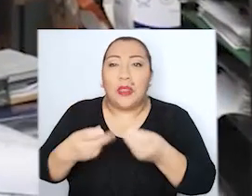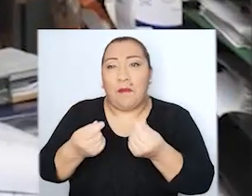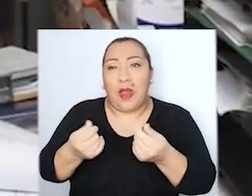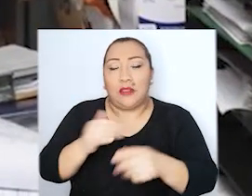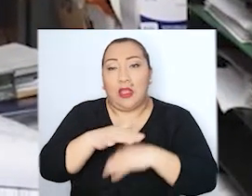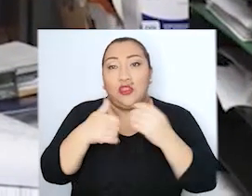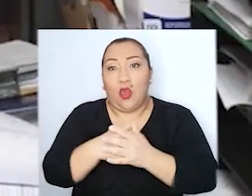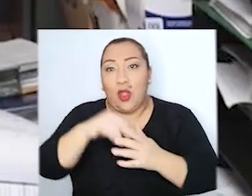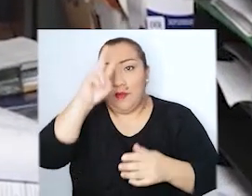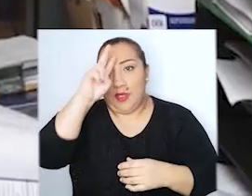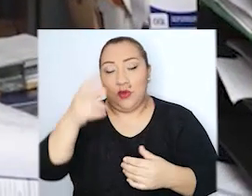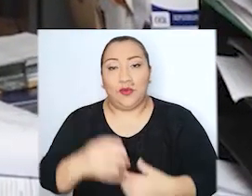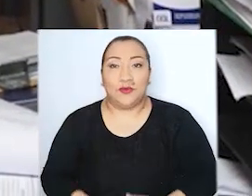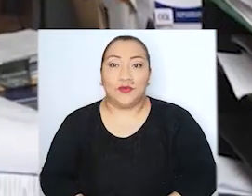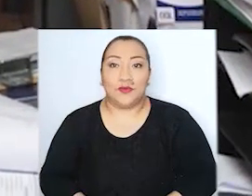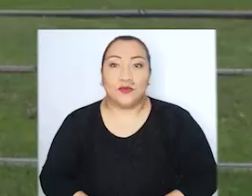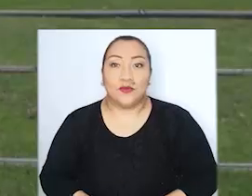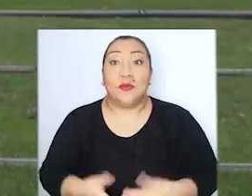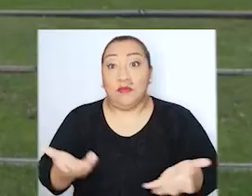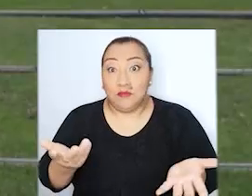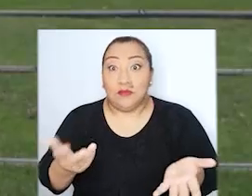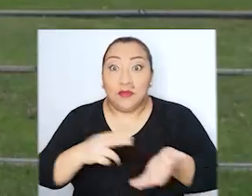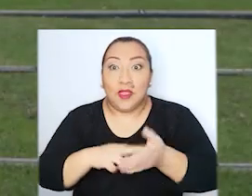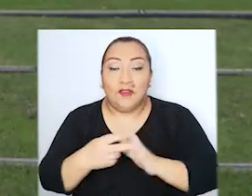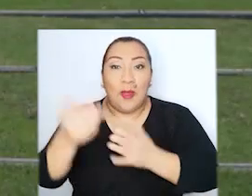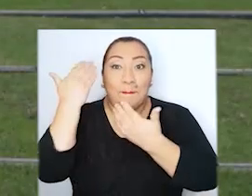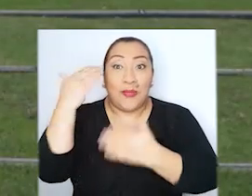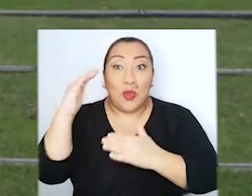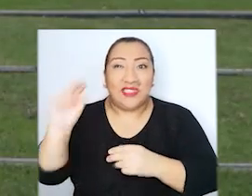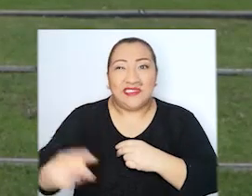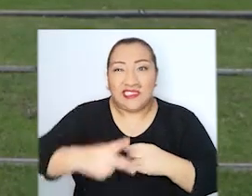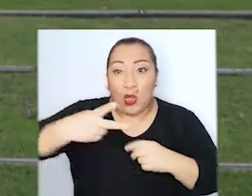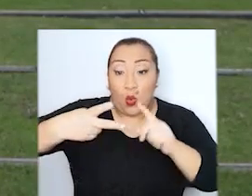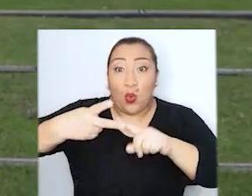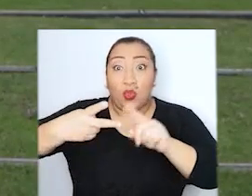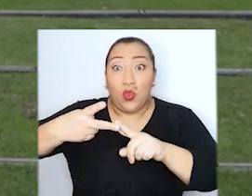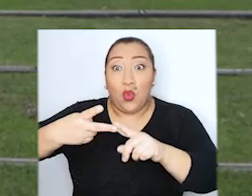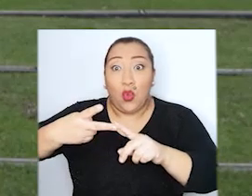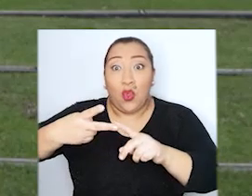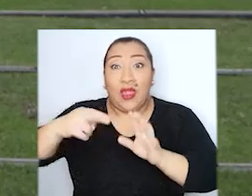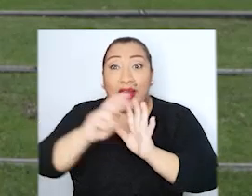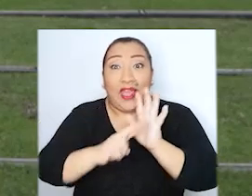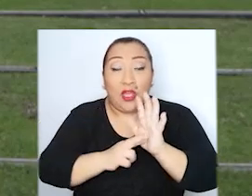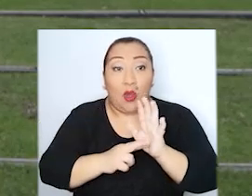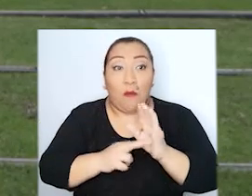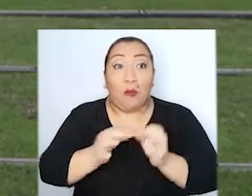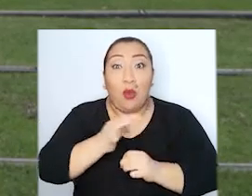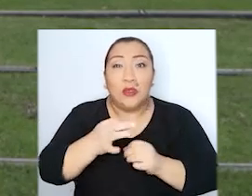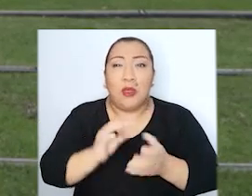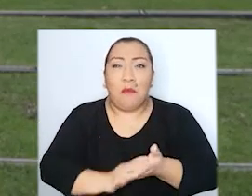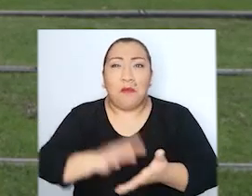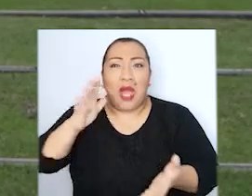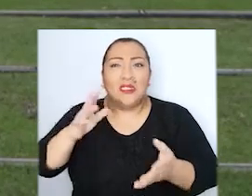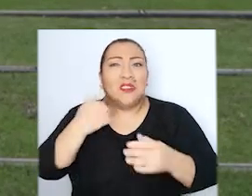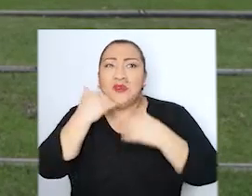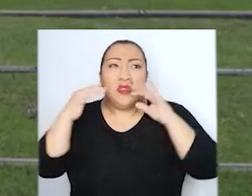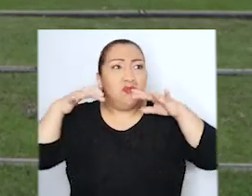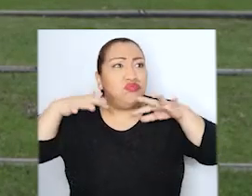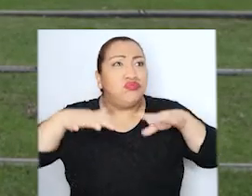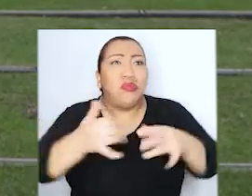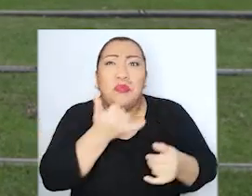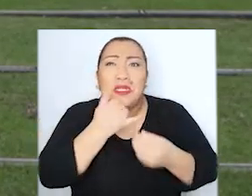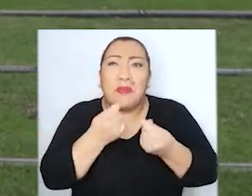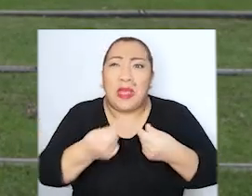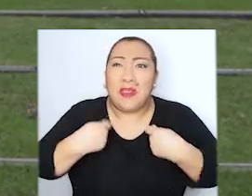según estimaciones de la Contraloría. Por ello, Piura es la segunda región donde la Contraloría despliega el megaoperativo de